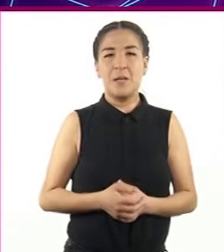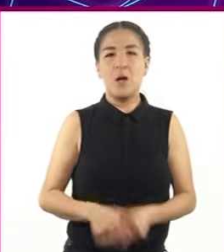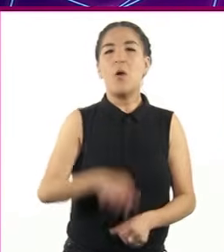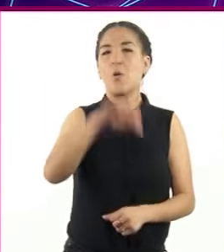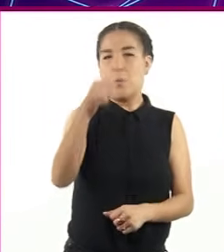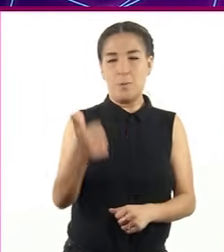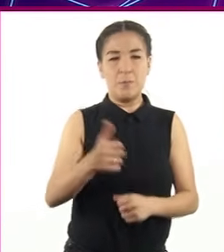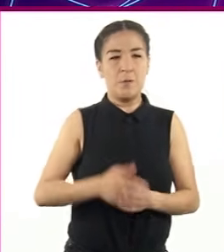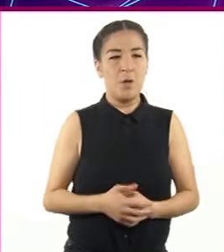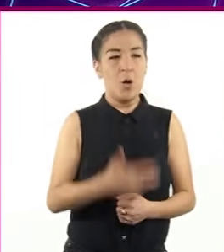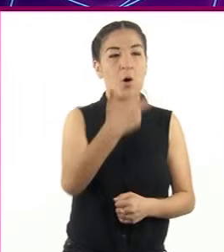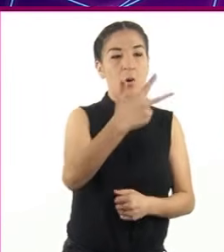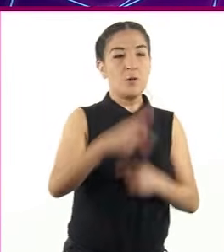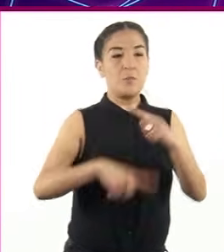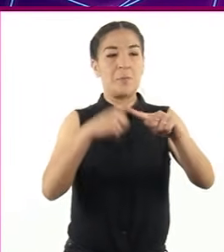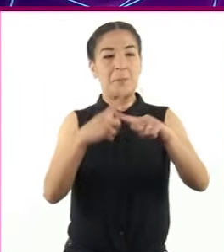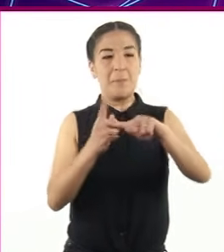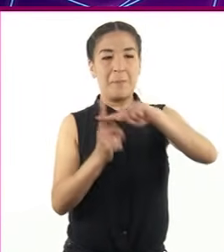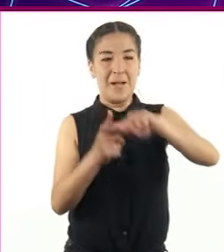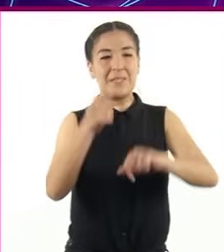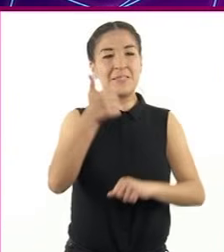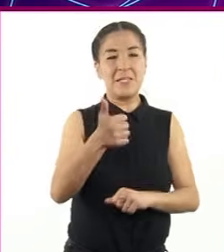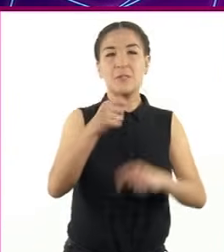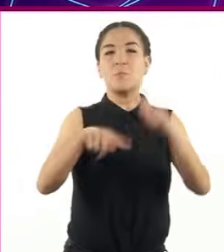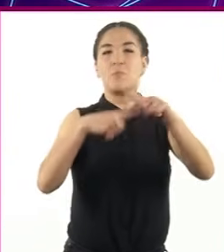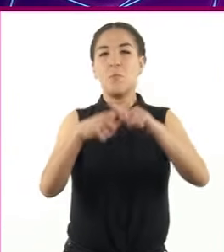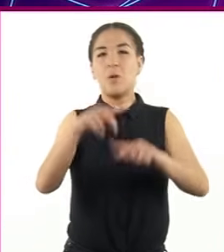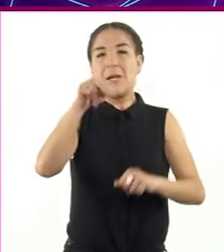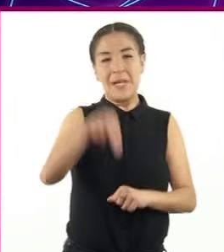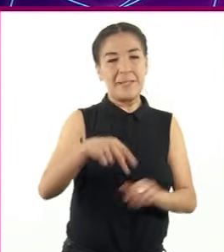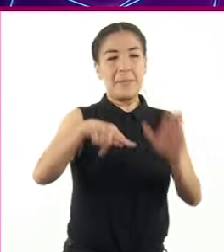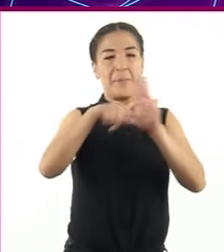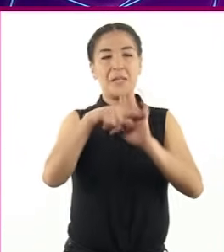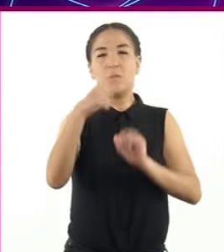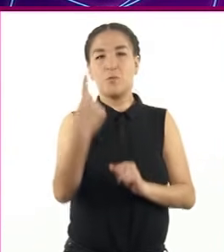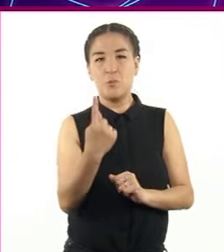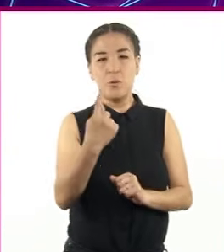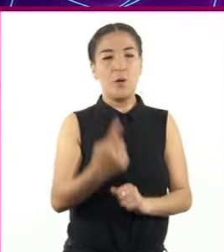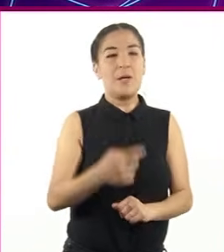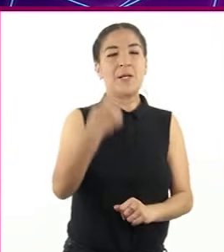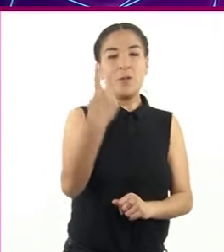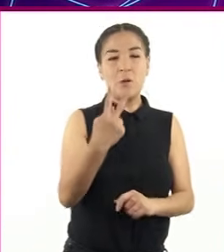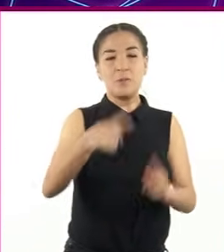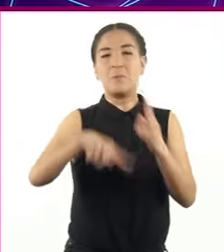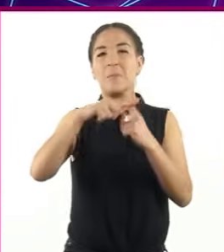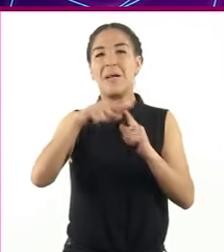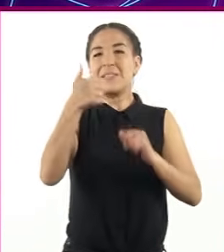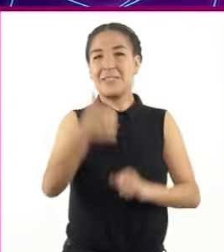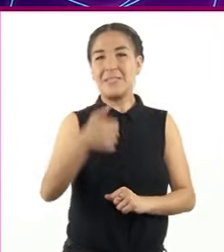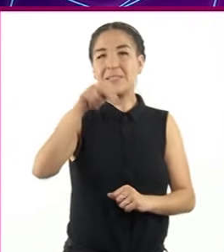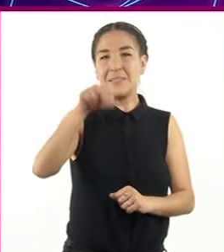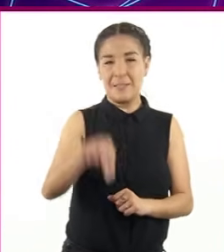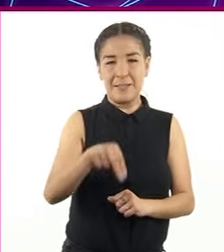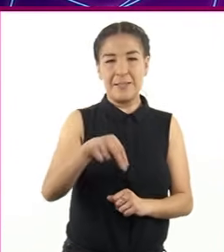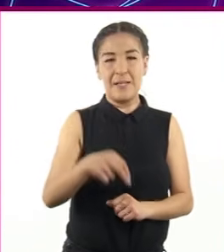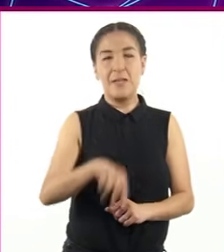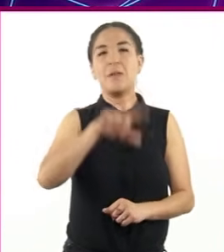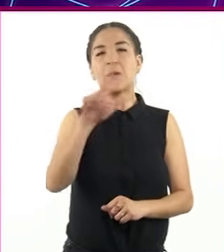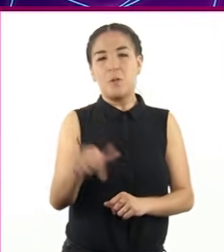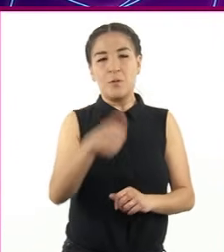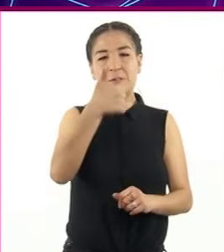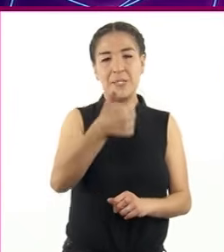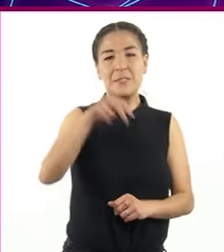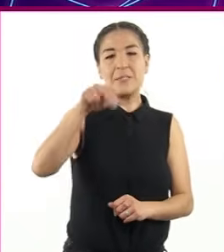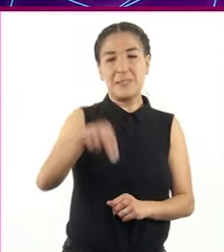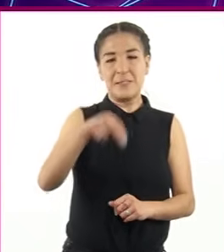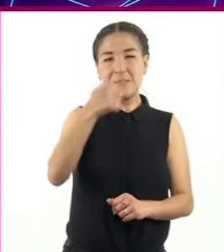8 más el producto de 6 por n menos 1, 2 más 6n, y la suma del producto de 6 por n menos 1